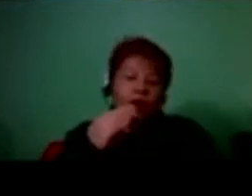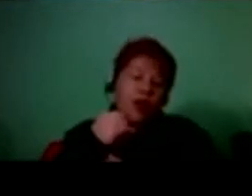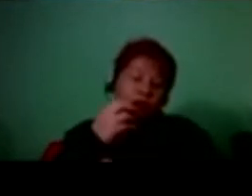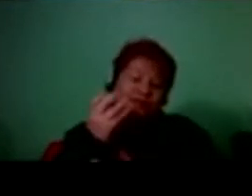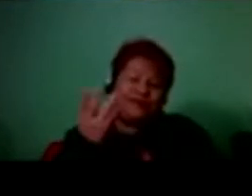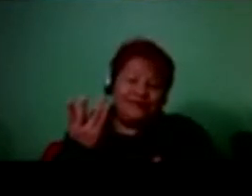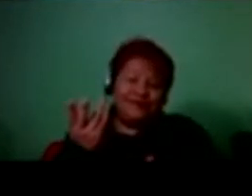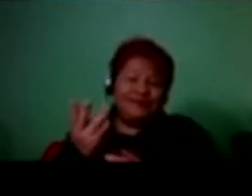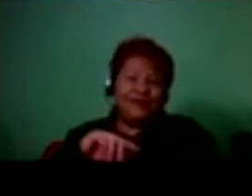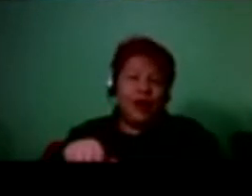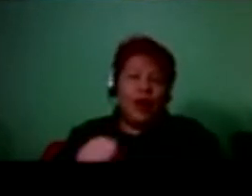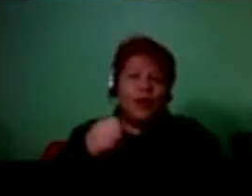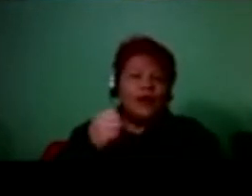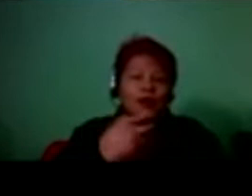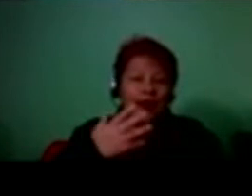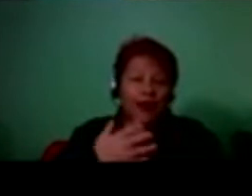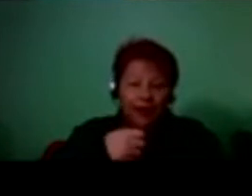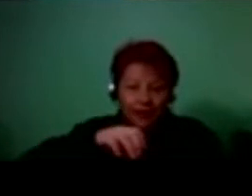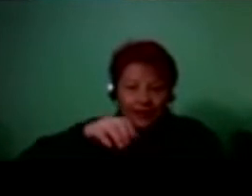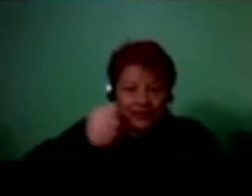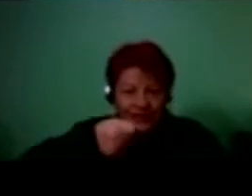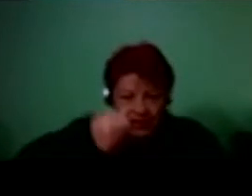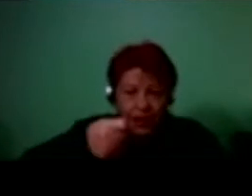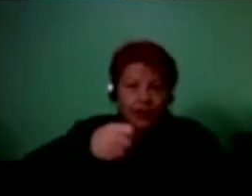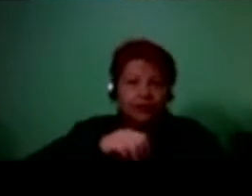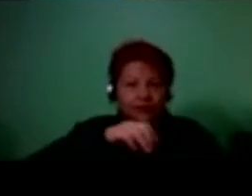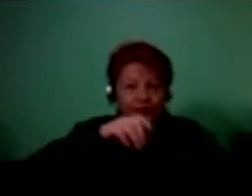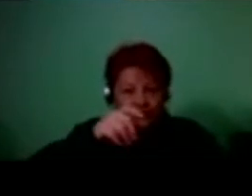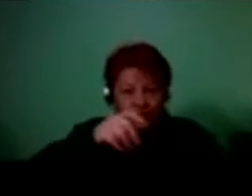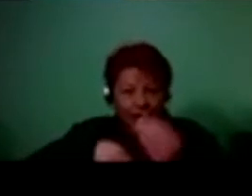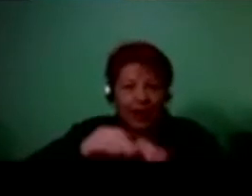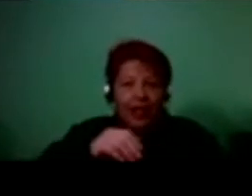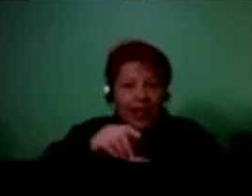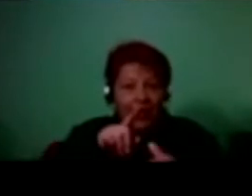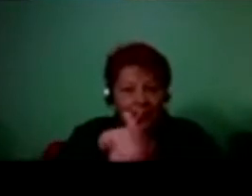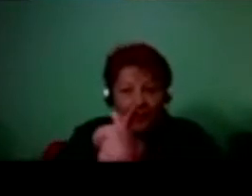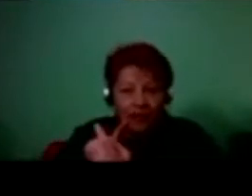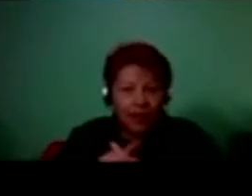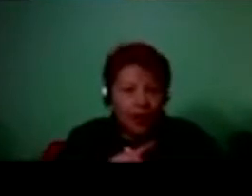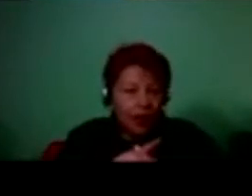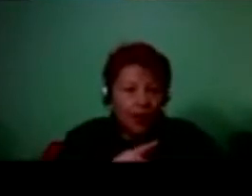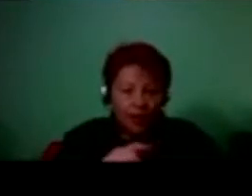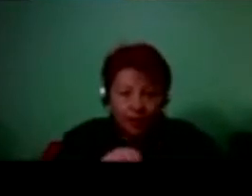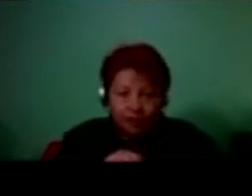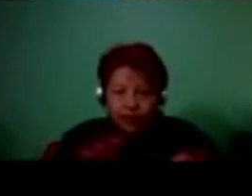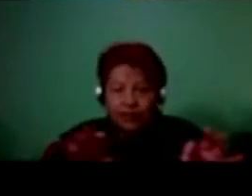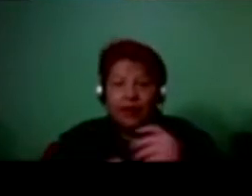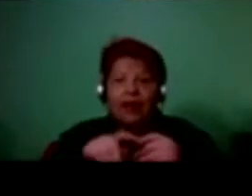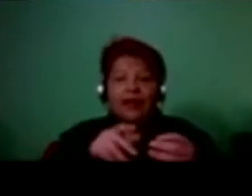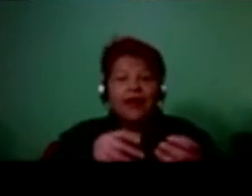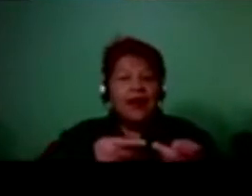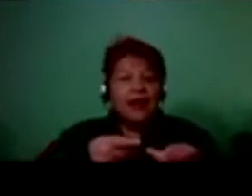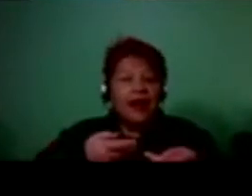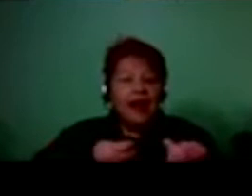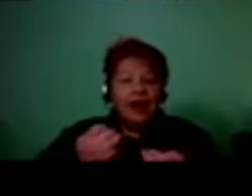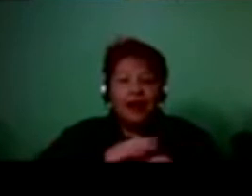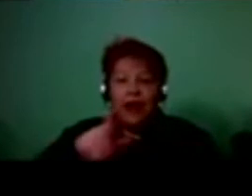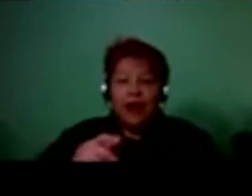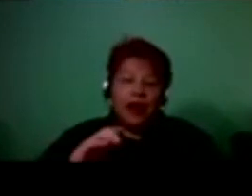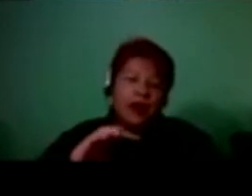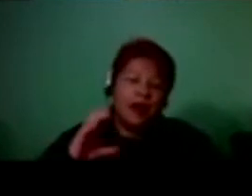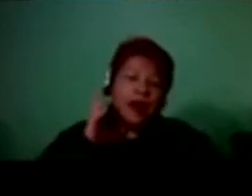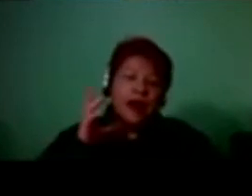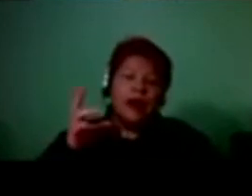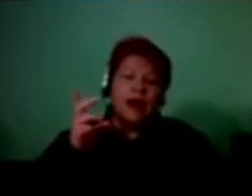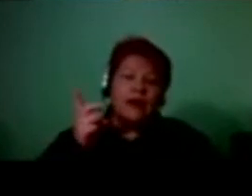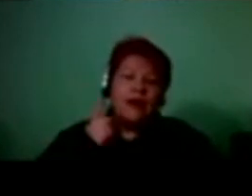esta oportunidad para saludarles y reconocer de manera directa y pública este ejercicio entre el Parlamento de la Capital, el